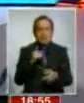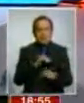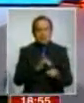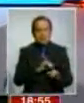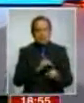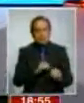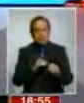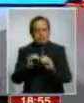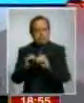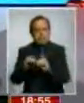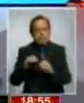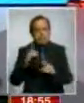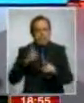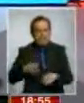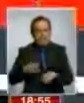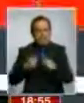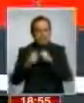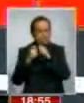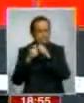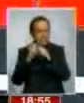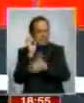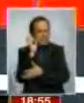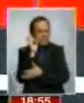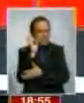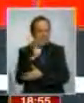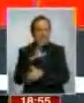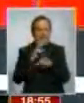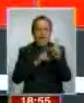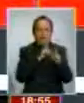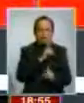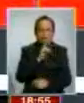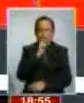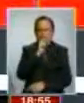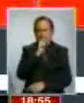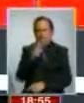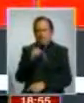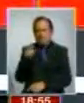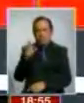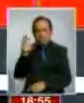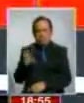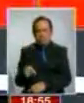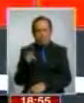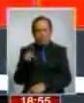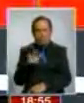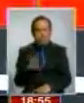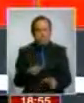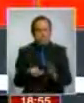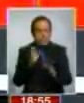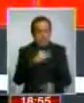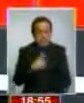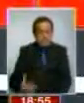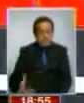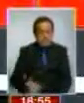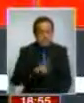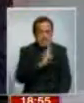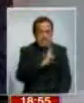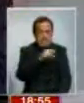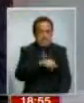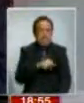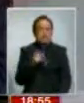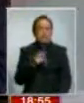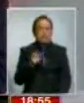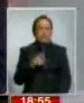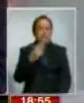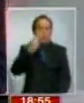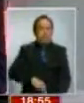postergación de una discusión que tiene que darse. Sí. Hay gente que lo acusa a usted o dice de usted que más que el presidente del partido, es el dueño del